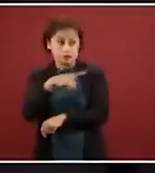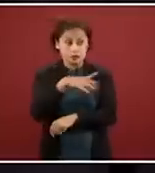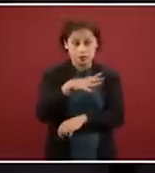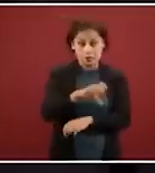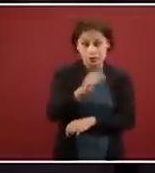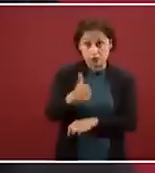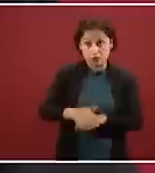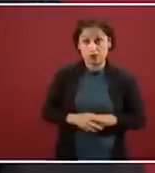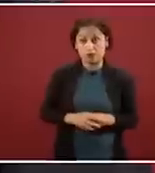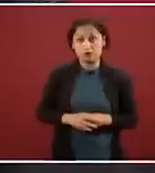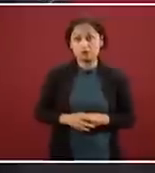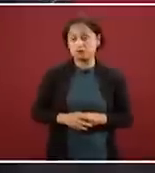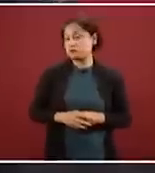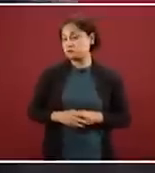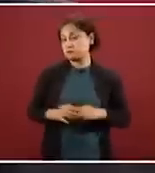Nada más esa prueba, o sea,